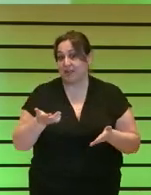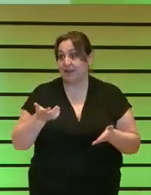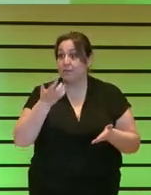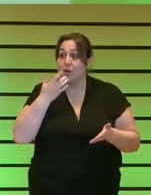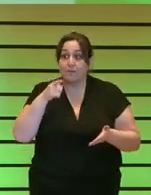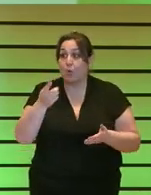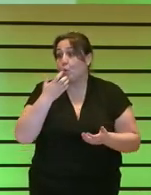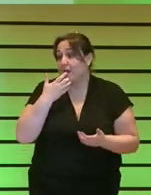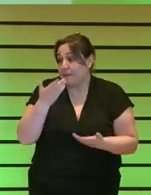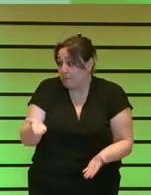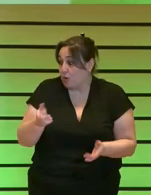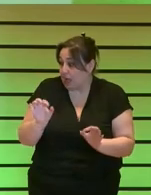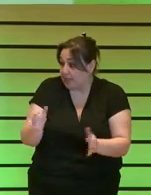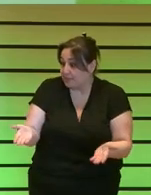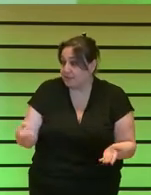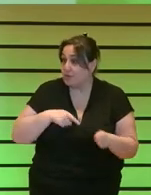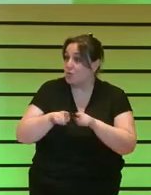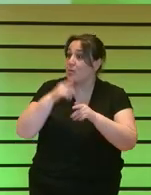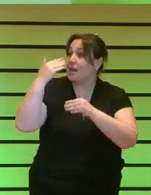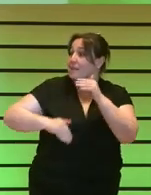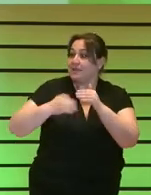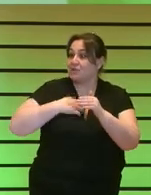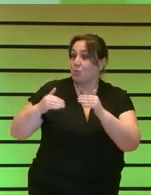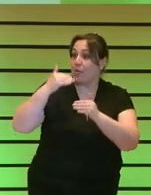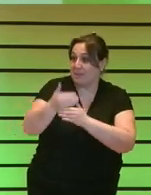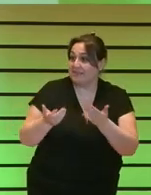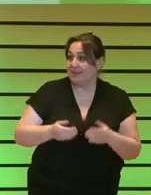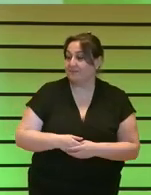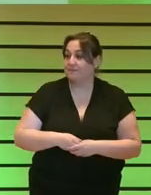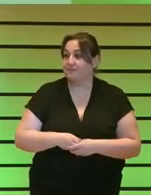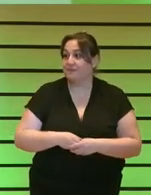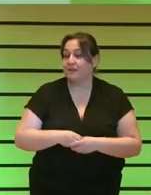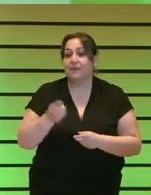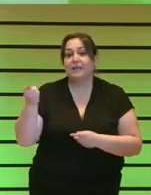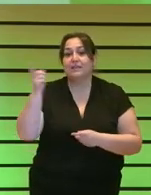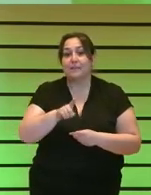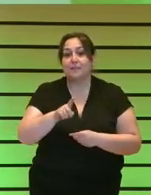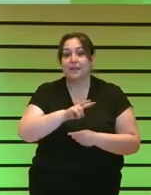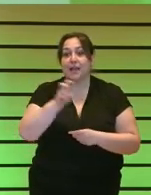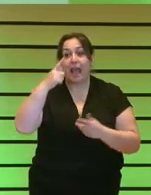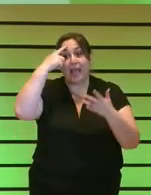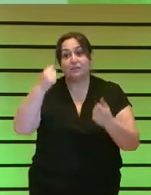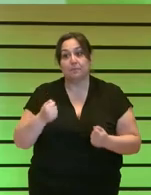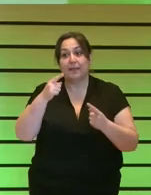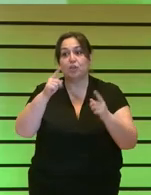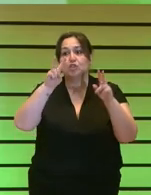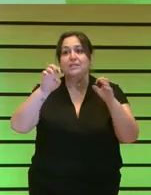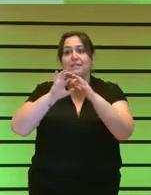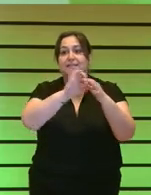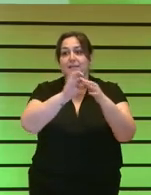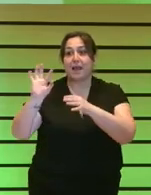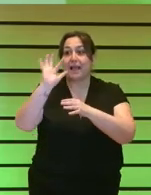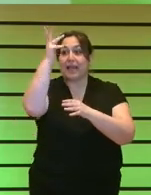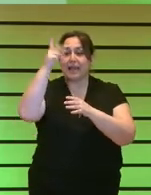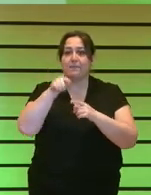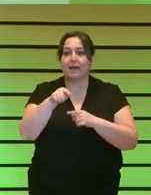tienes un ejemplo de límites que no se deben de traspasar y luego los expertos en ciencias del clima han puesto